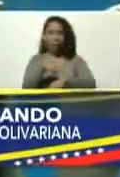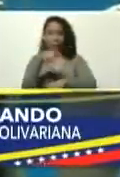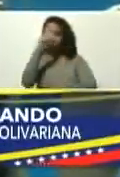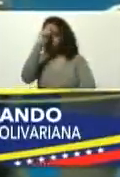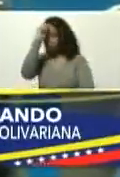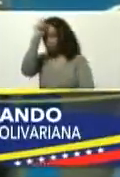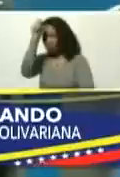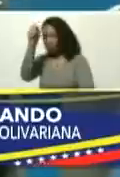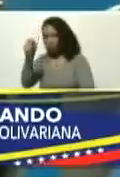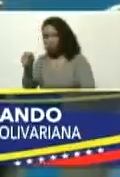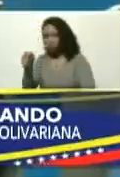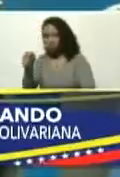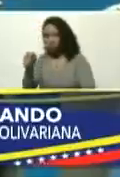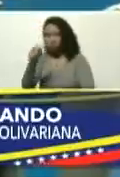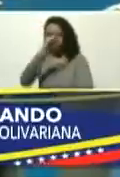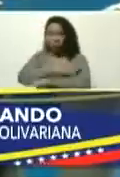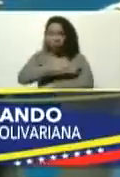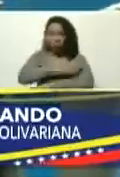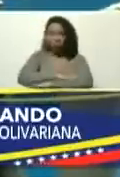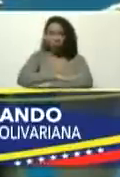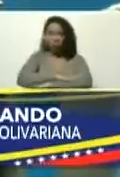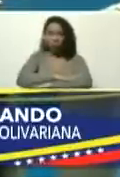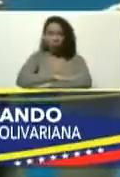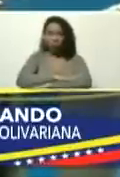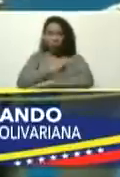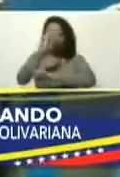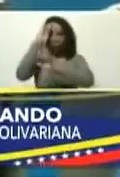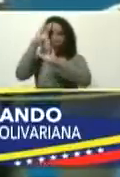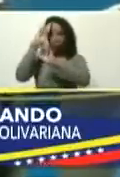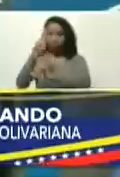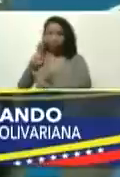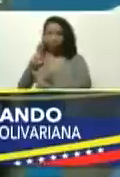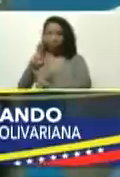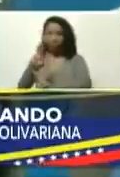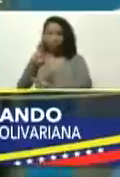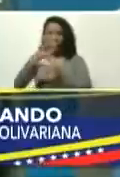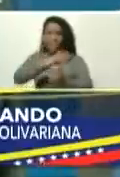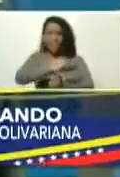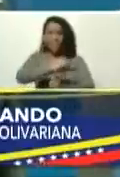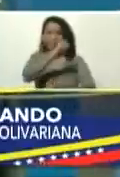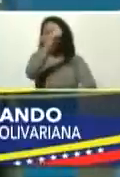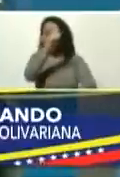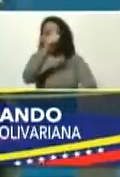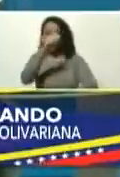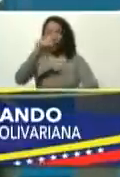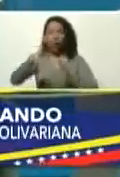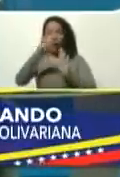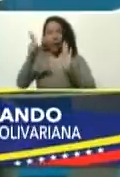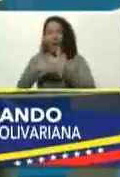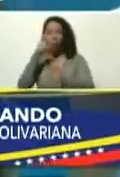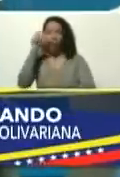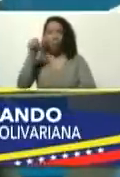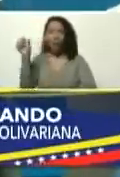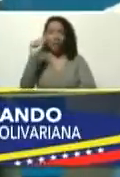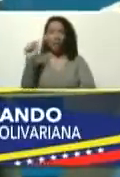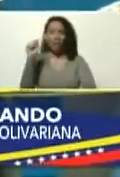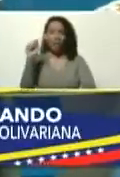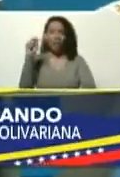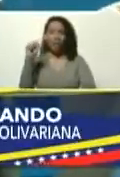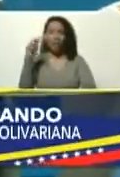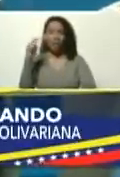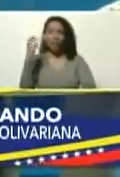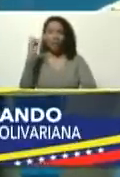reconozcan, obedezcan y respeten al mayor general Santiago Alejandro Infante Intriago